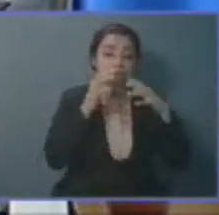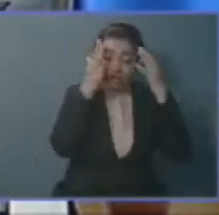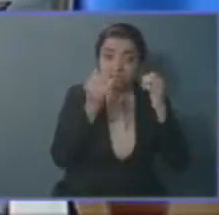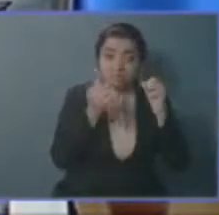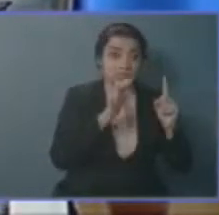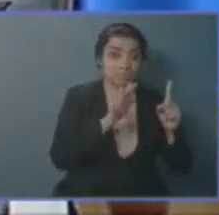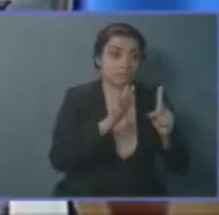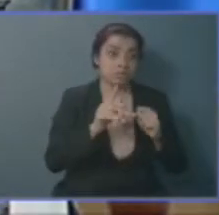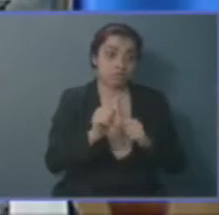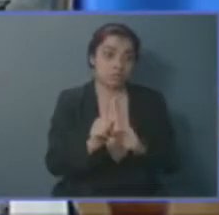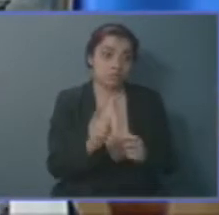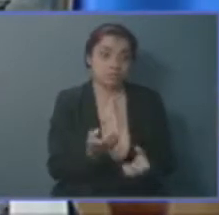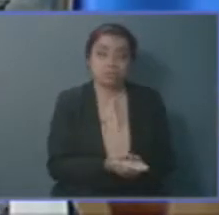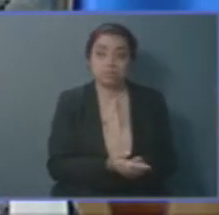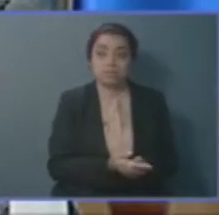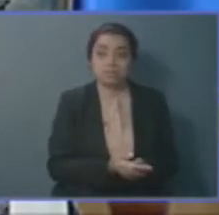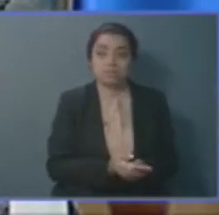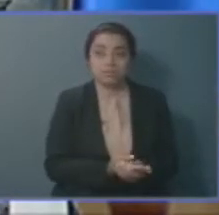661.